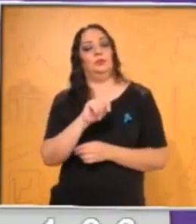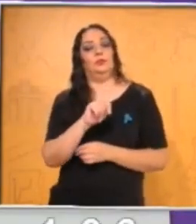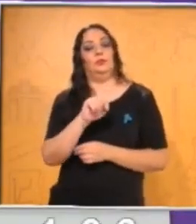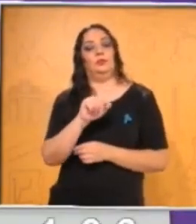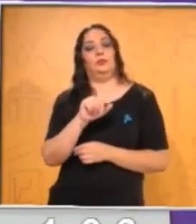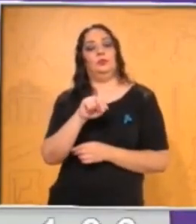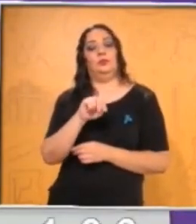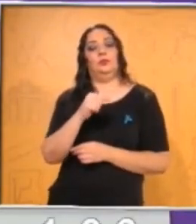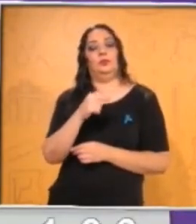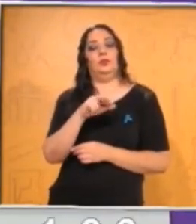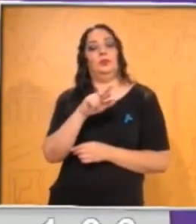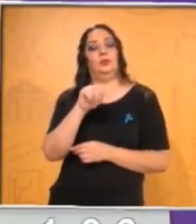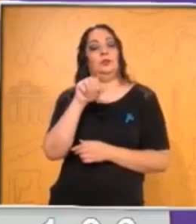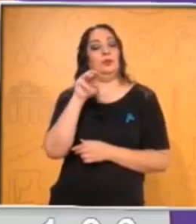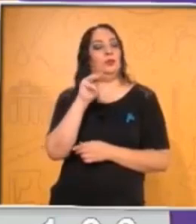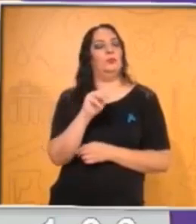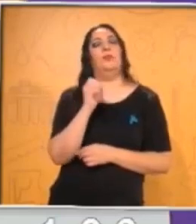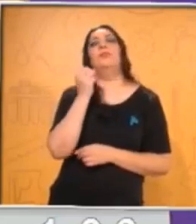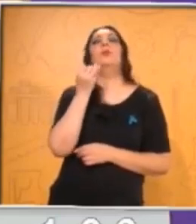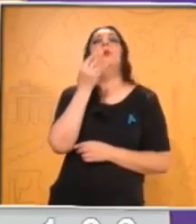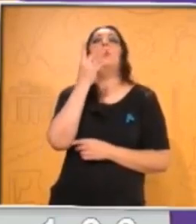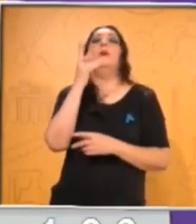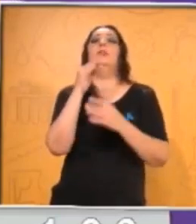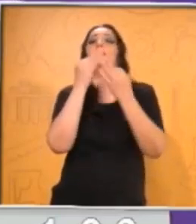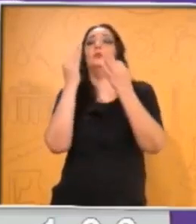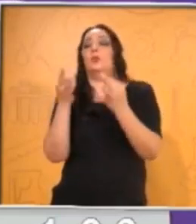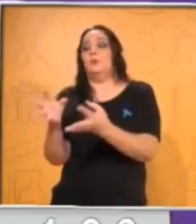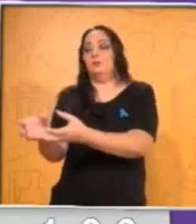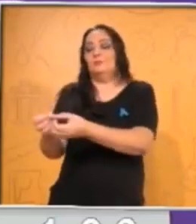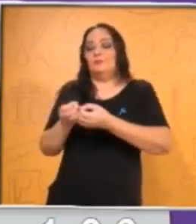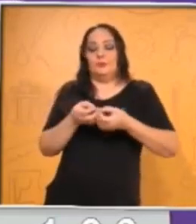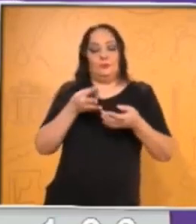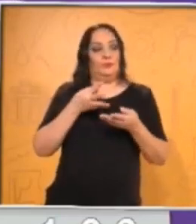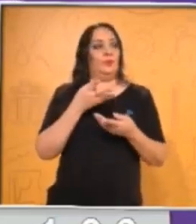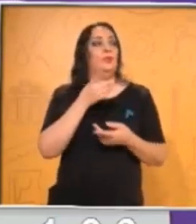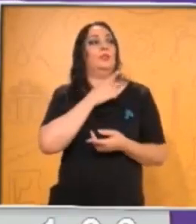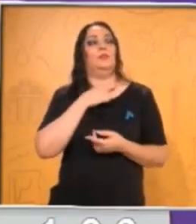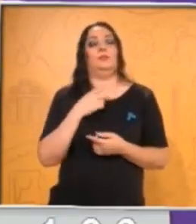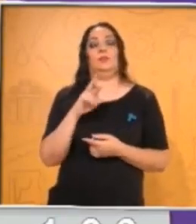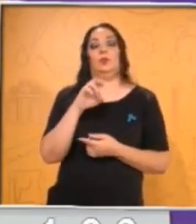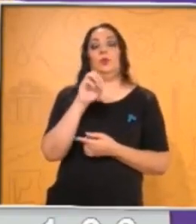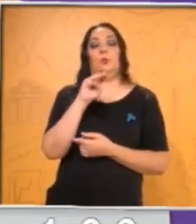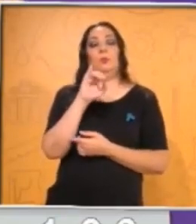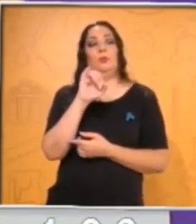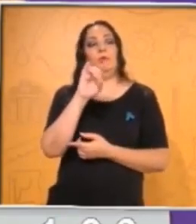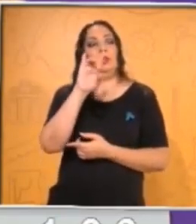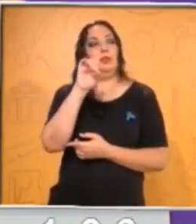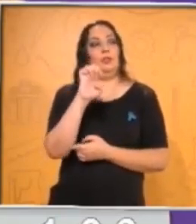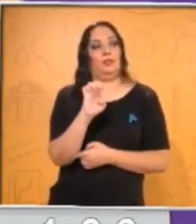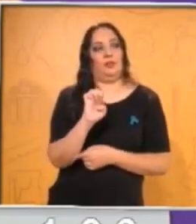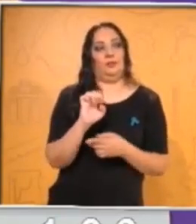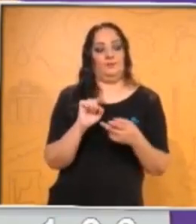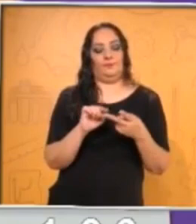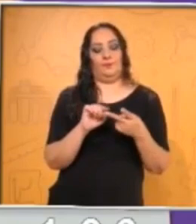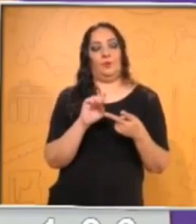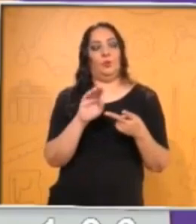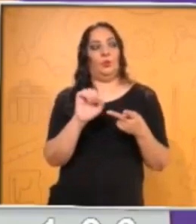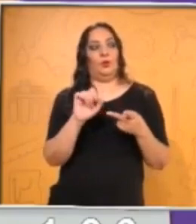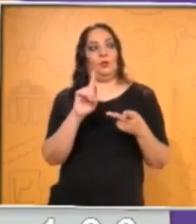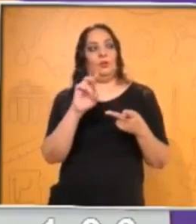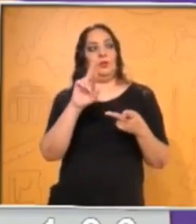Muy bien. Vamos a contar las figuras. Debes de tener un romboide, un